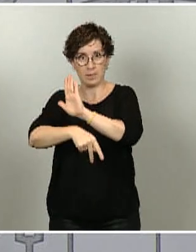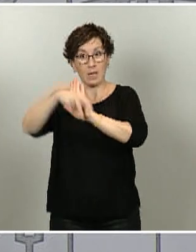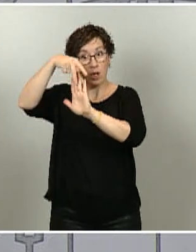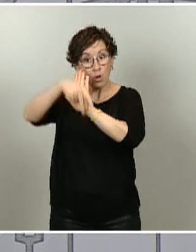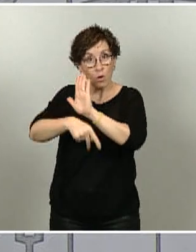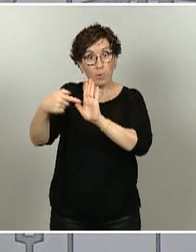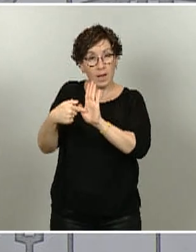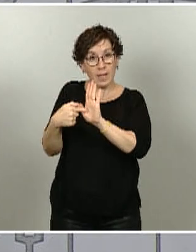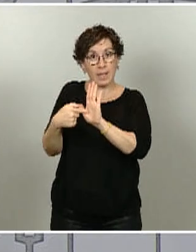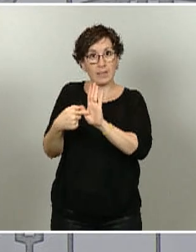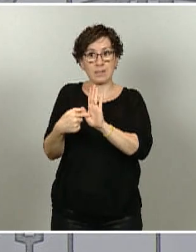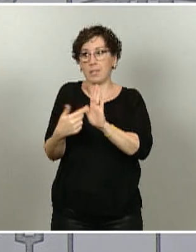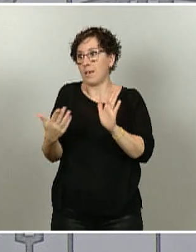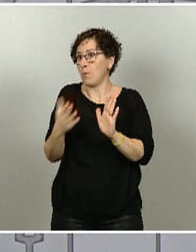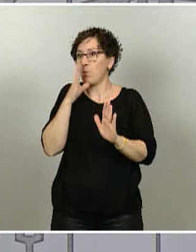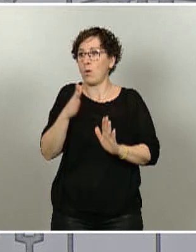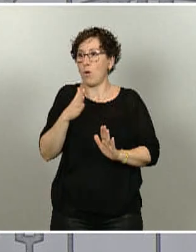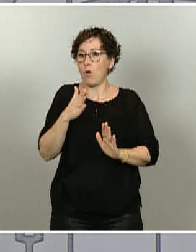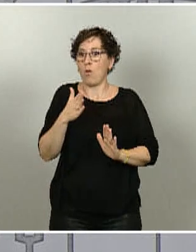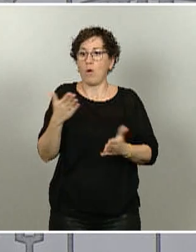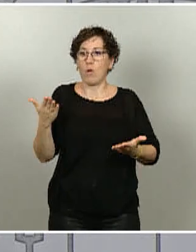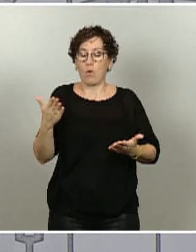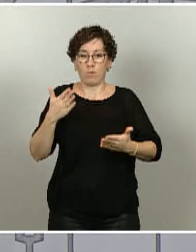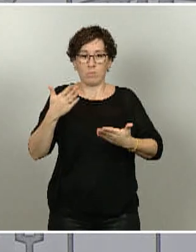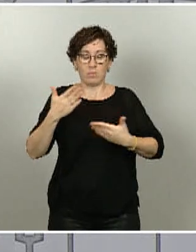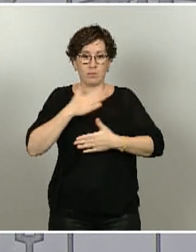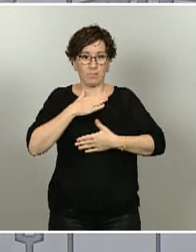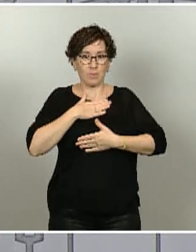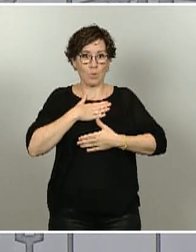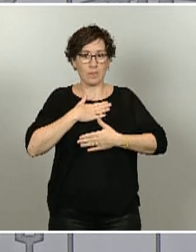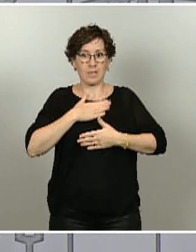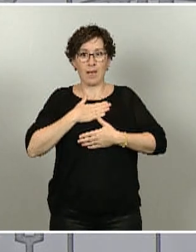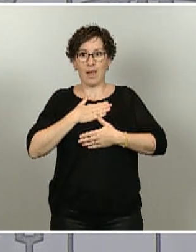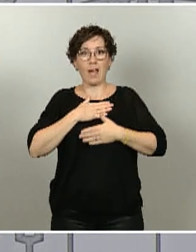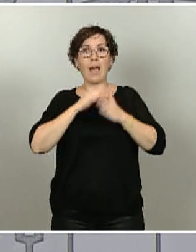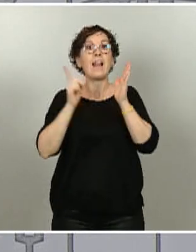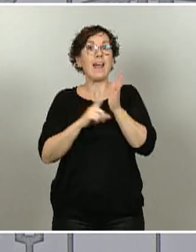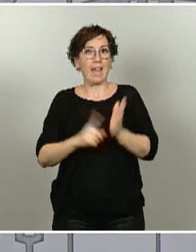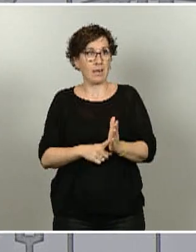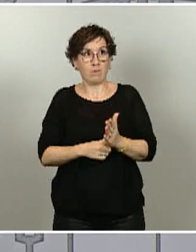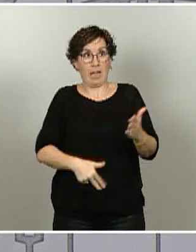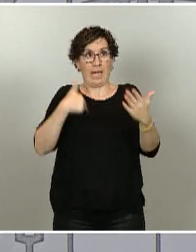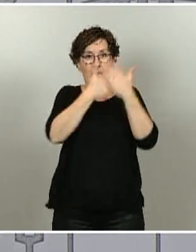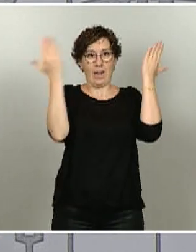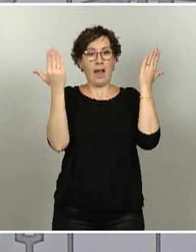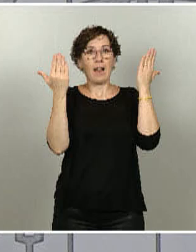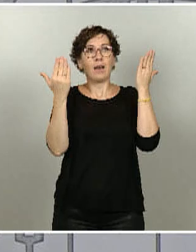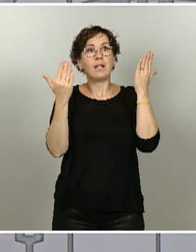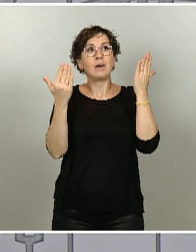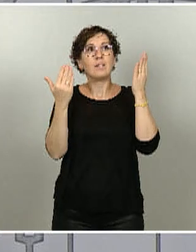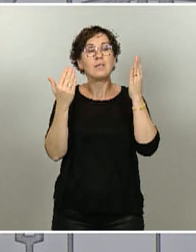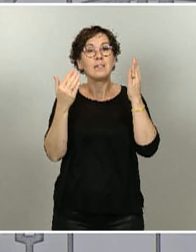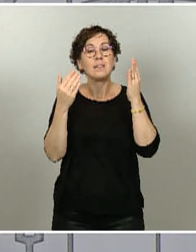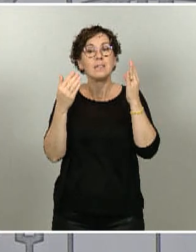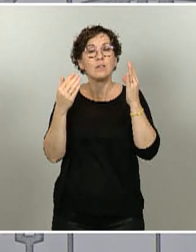nuestras leyes, nuestro background, nuestro contexto legal, no se podrían aplicar, pero que en un momento determinado, por